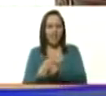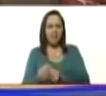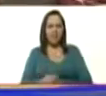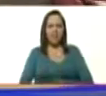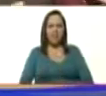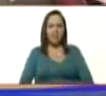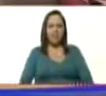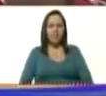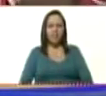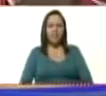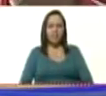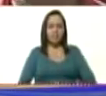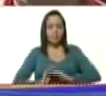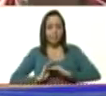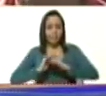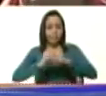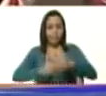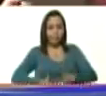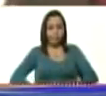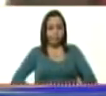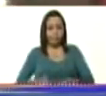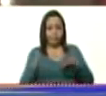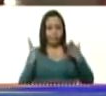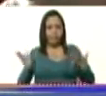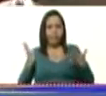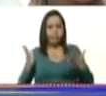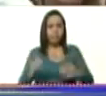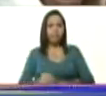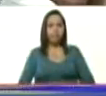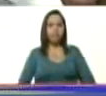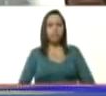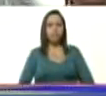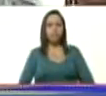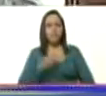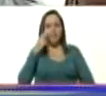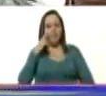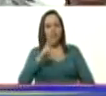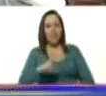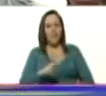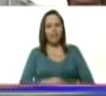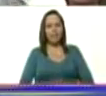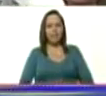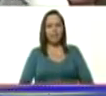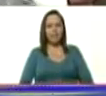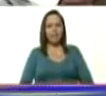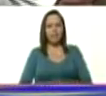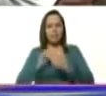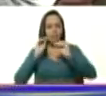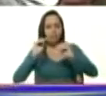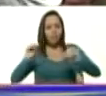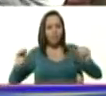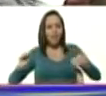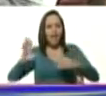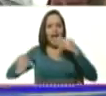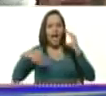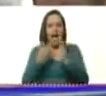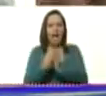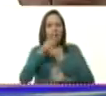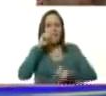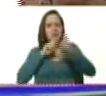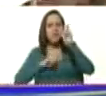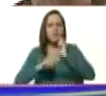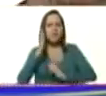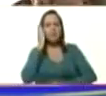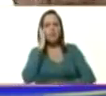miren. Para que ustedes vean, cuando el clarín de la patria llama, hasta el llanto de la madre